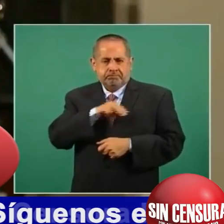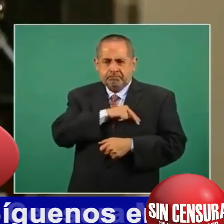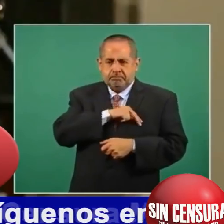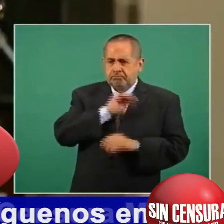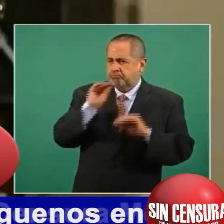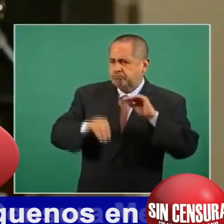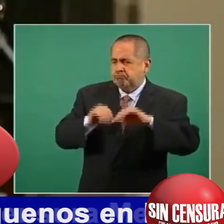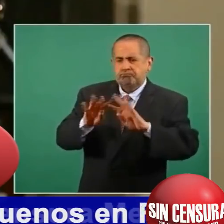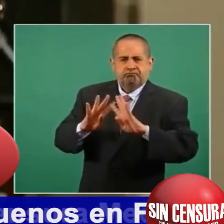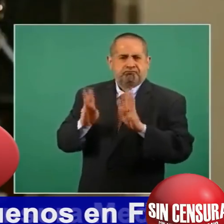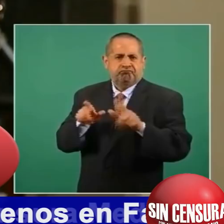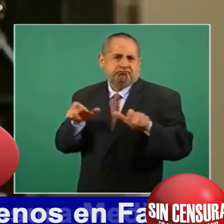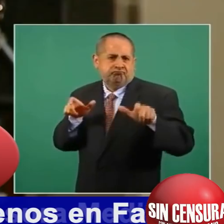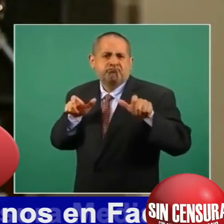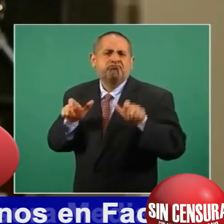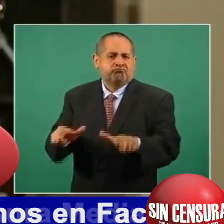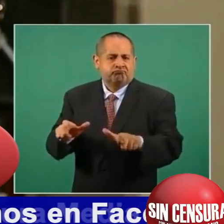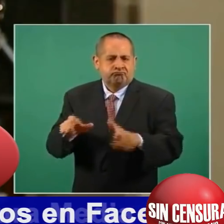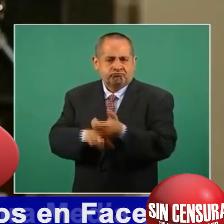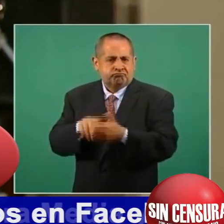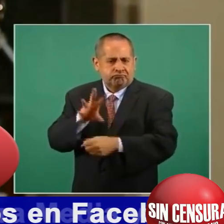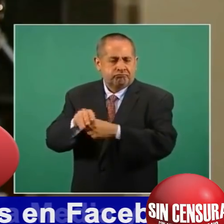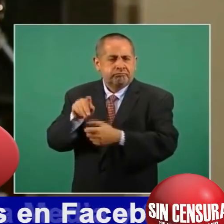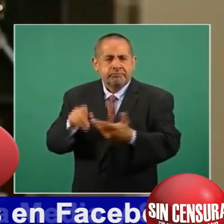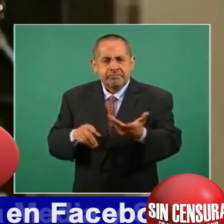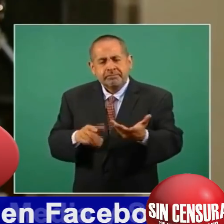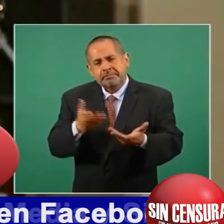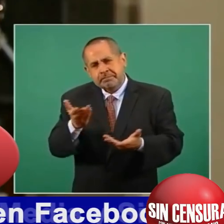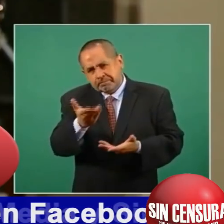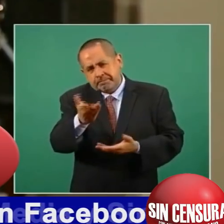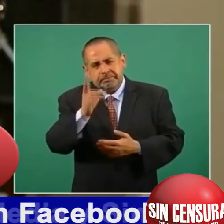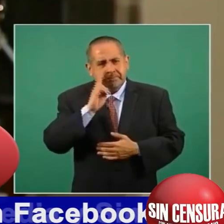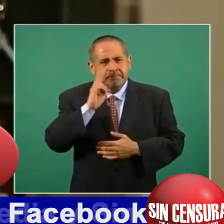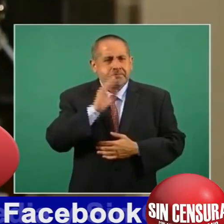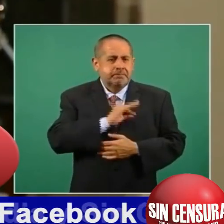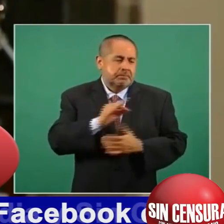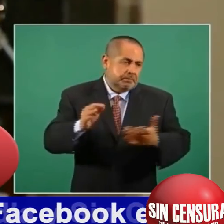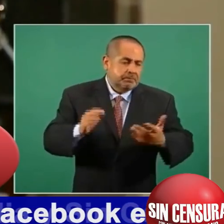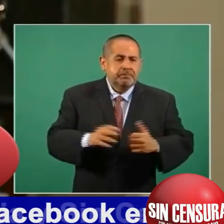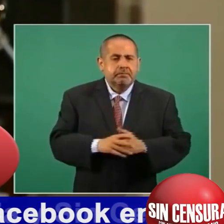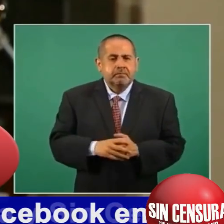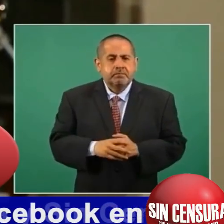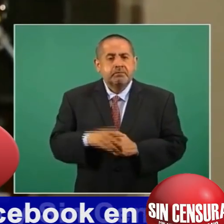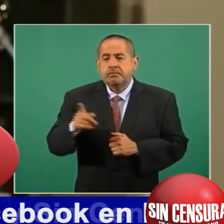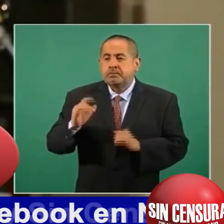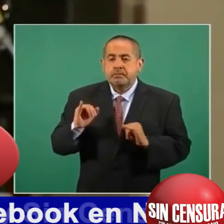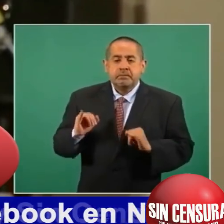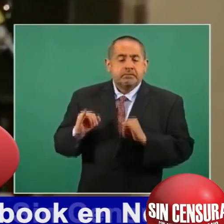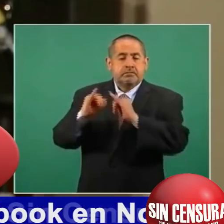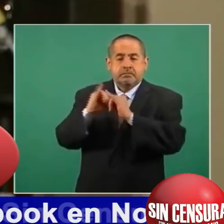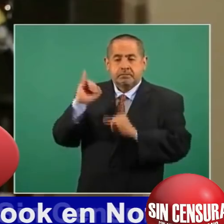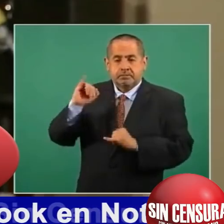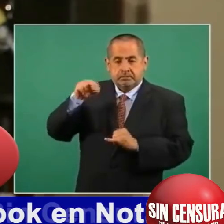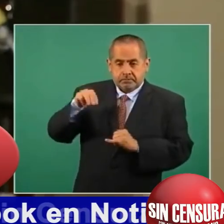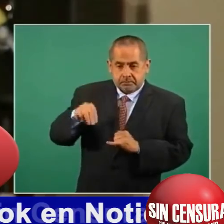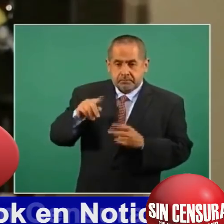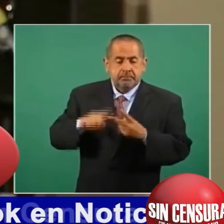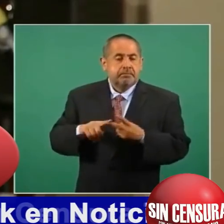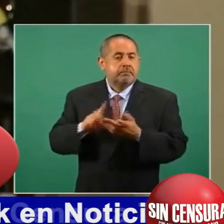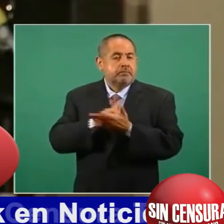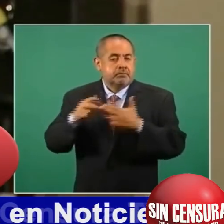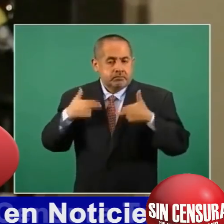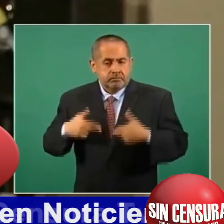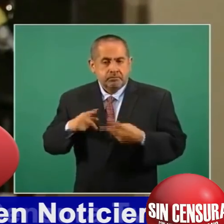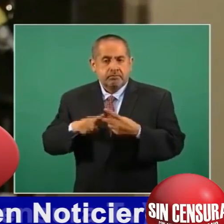cuántos elementos están, y preguntarle, pedirle, ver si la forma que el Instituto Nacional de Migración, Derechos Humanos y la Secretaría